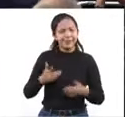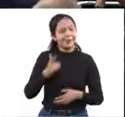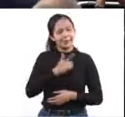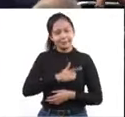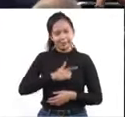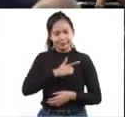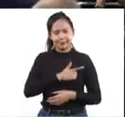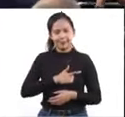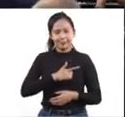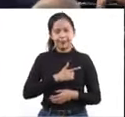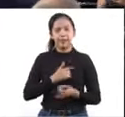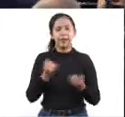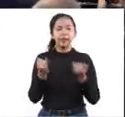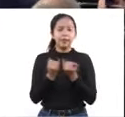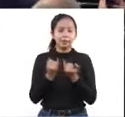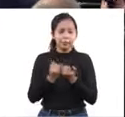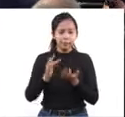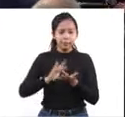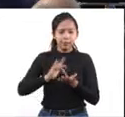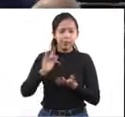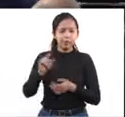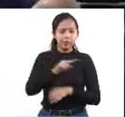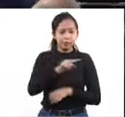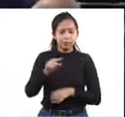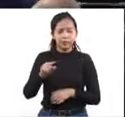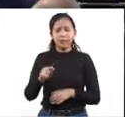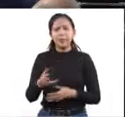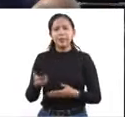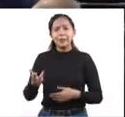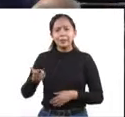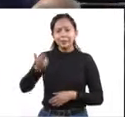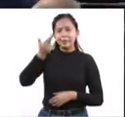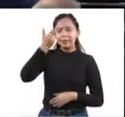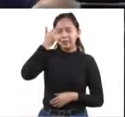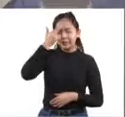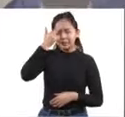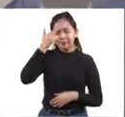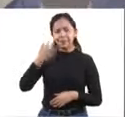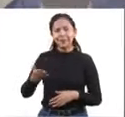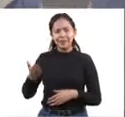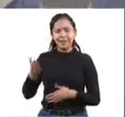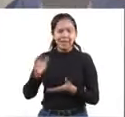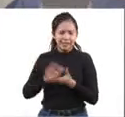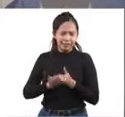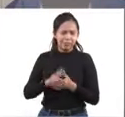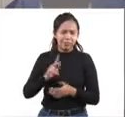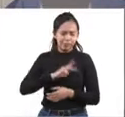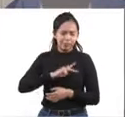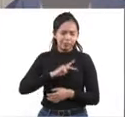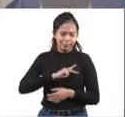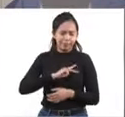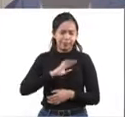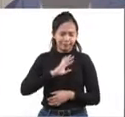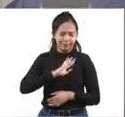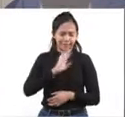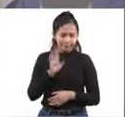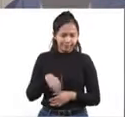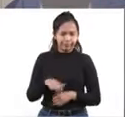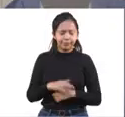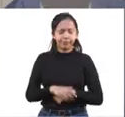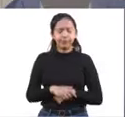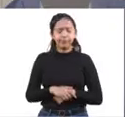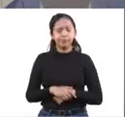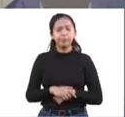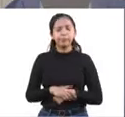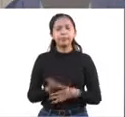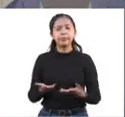y personalmente agradecerles estos minutos dedicados a la memoria de mi querido esposo Jorge González. El